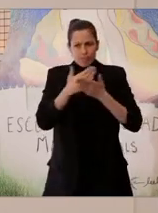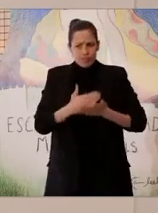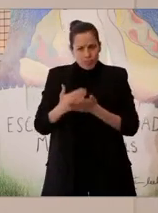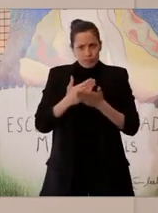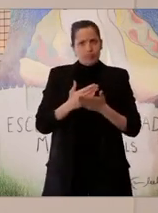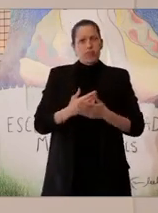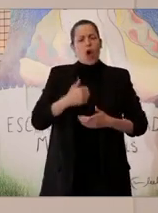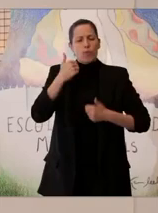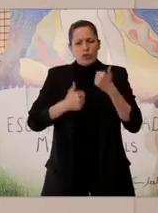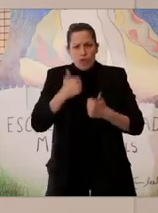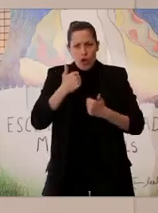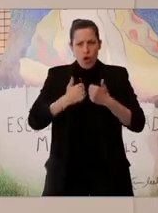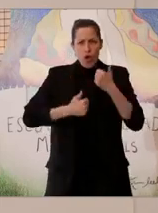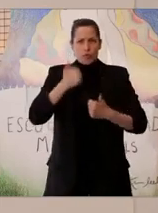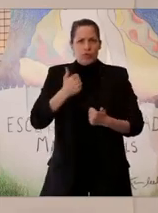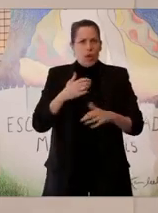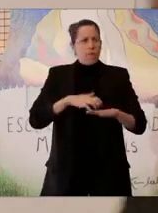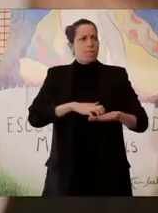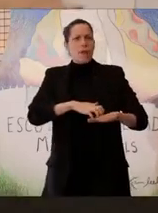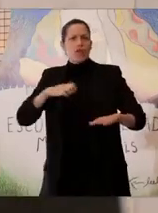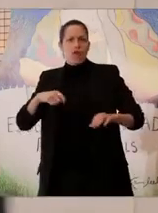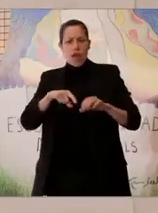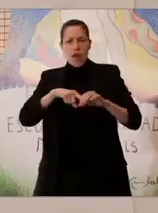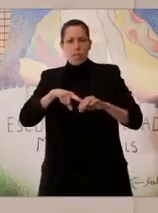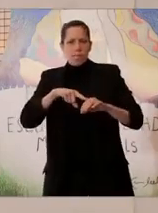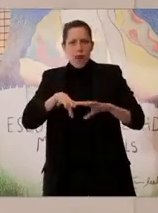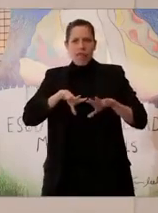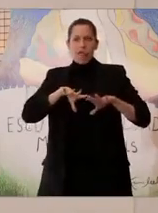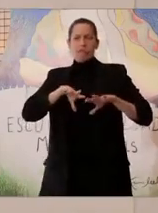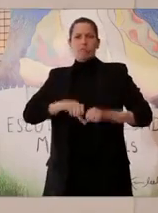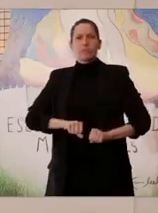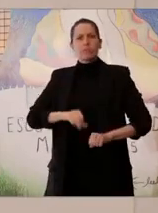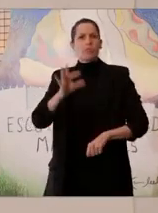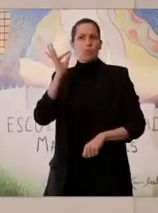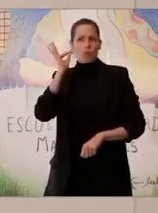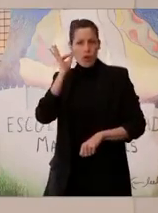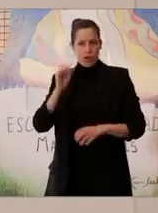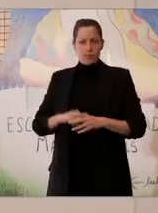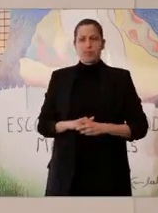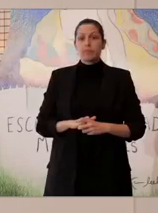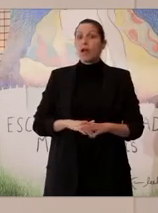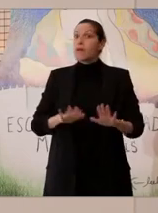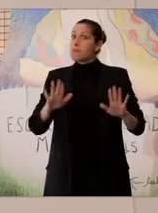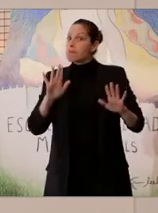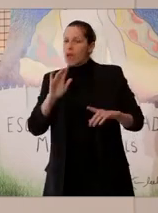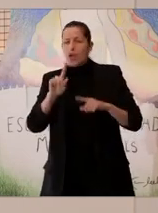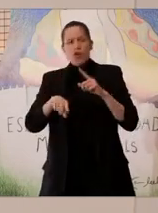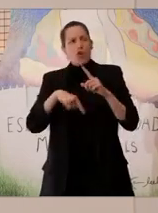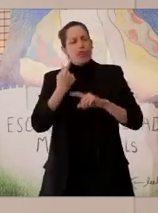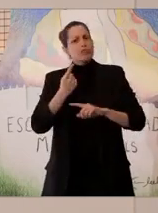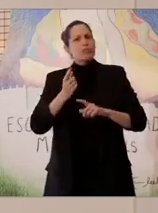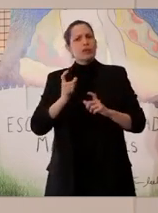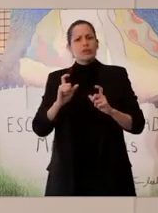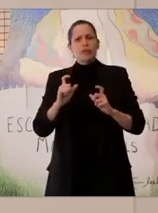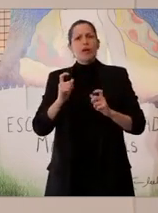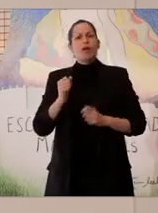mujeres que sacan la plaza de jueza y de fiscal. Pero, en cambio, cuando vamos a mirar las cúpulas de la dirección del